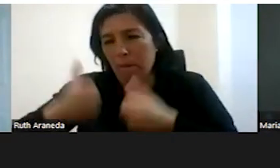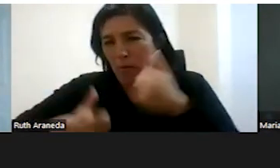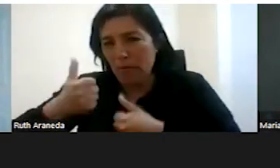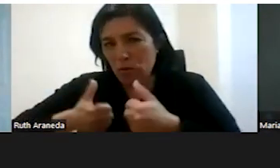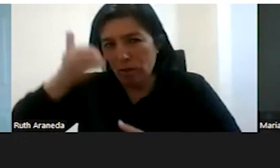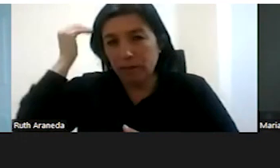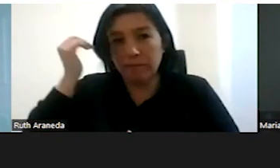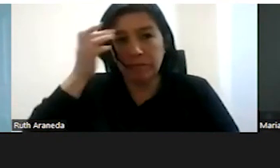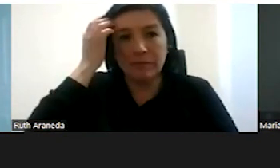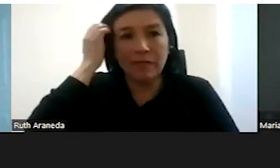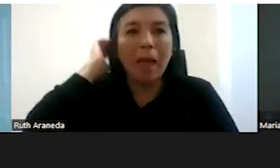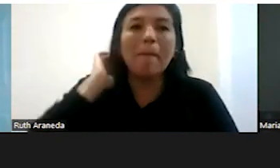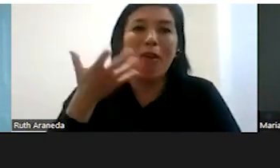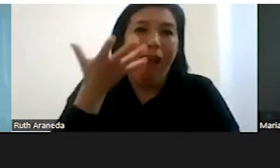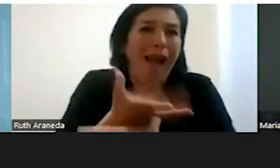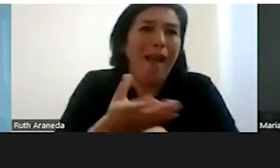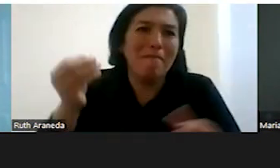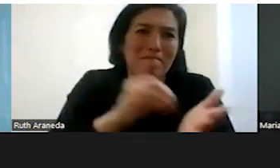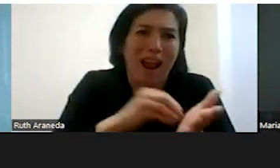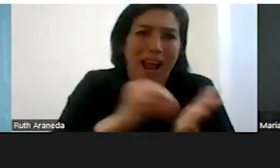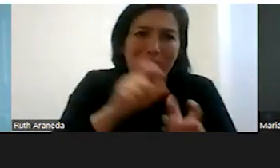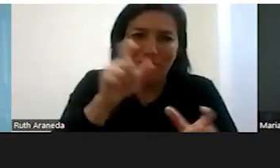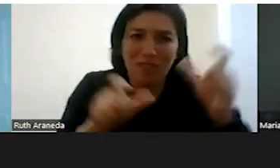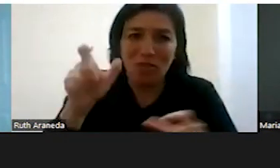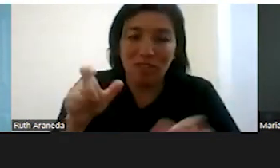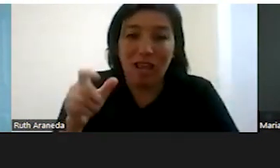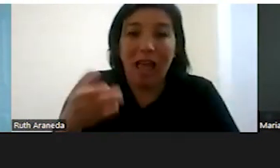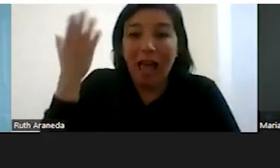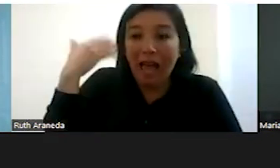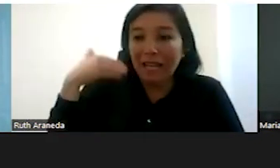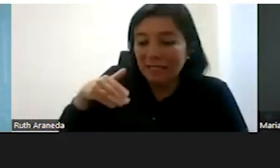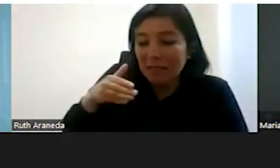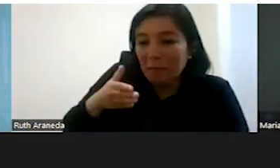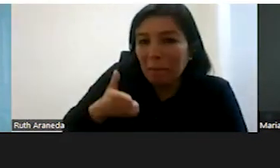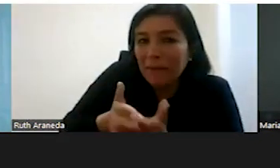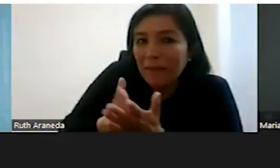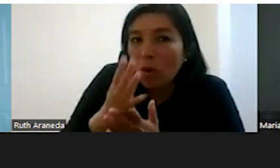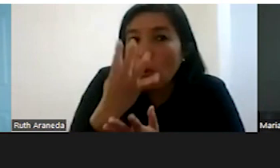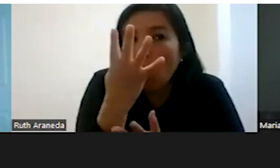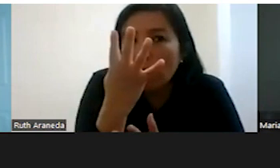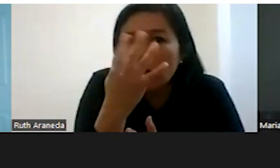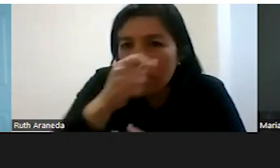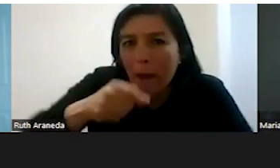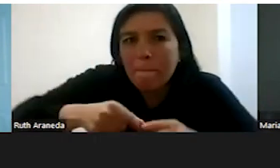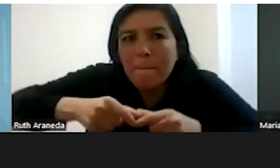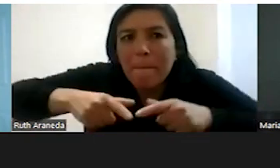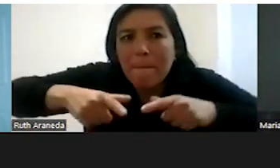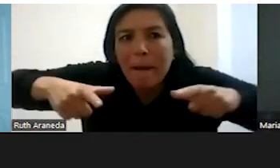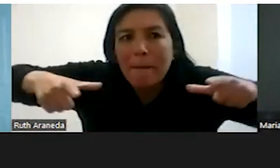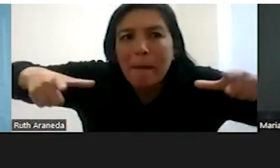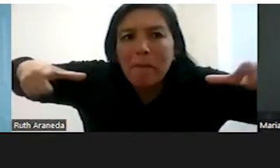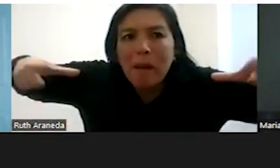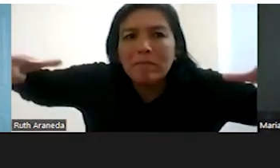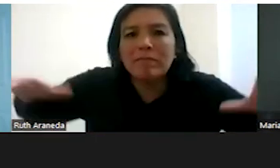que encontraron muchísimo más. O sea, ellos partieron por excavar lo que nosotros descubrimos, que quedó ahí. Nosotros hacemos, los pozos sondeos son pozos